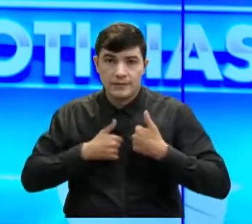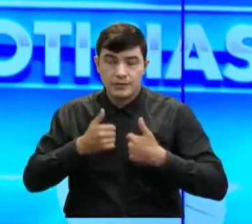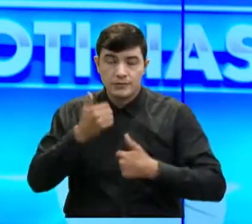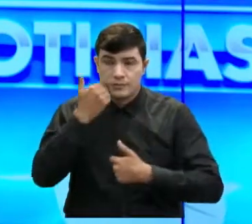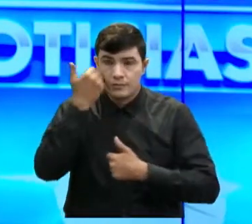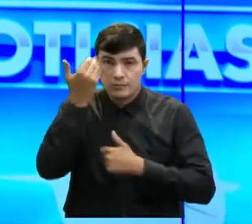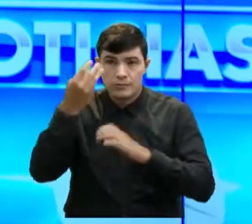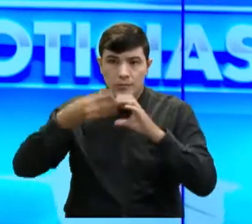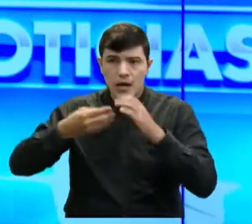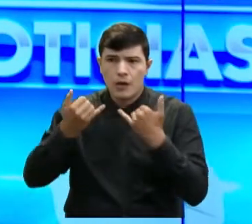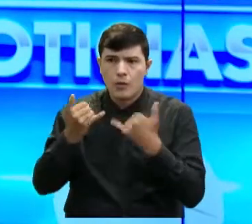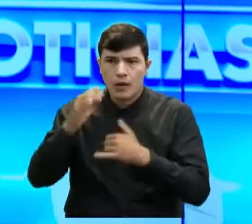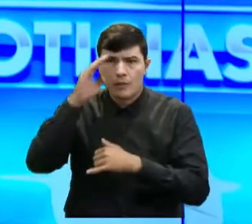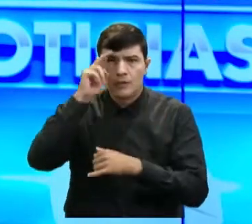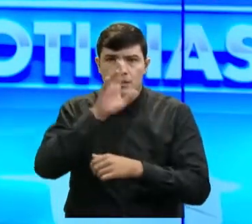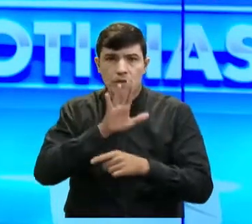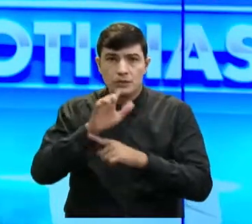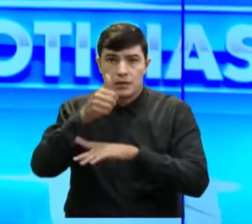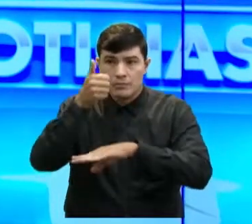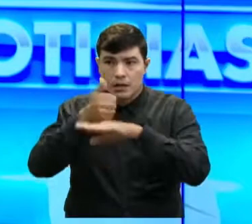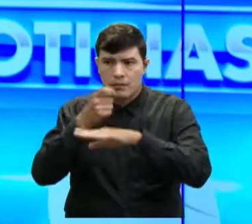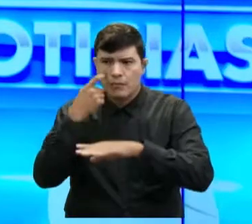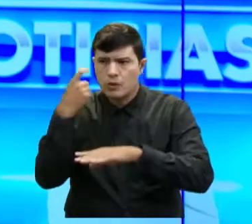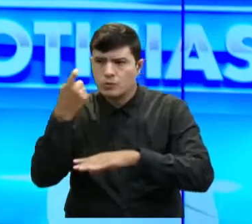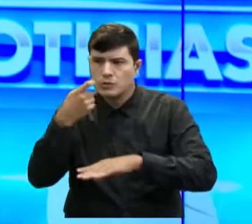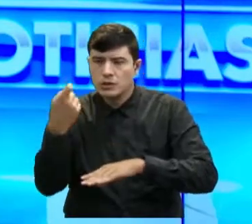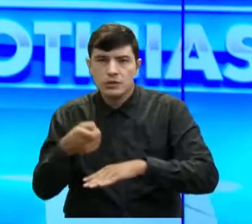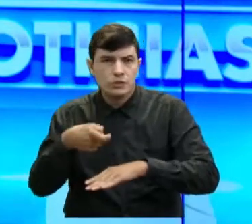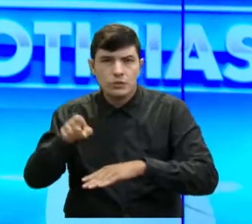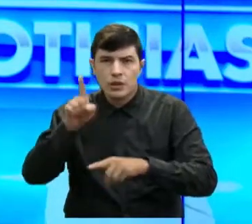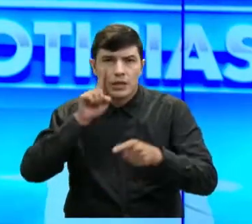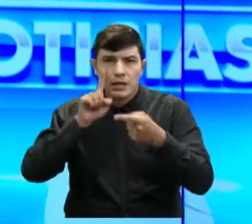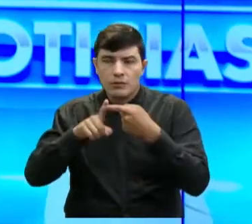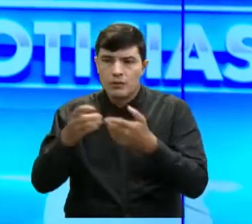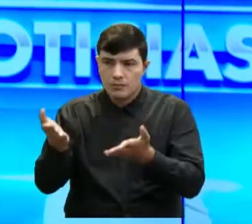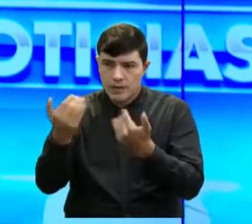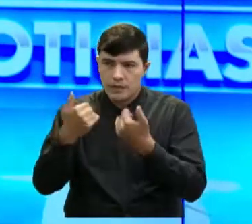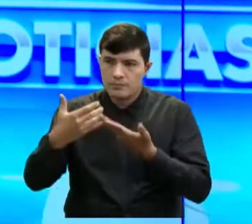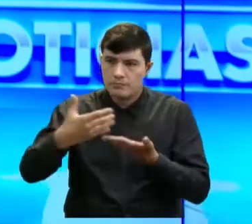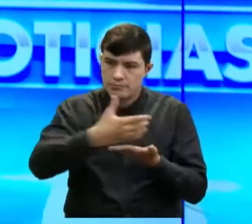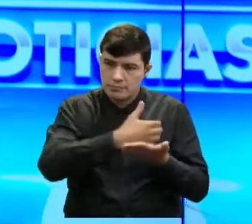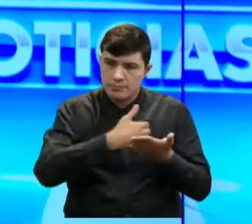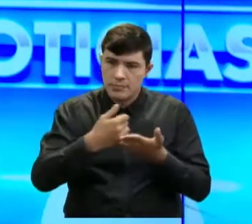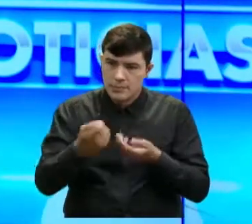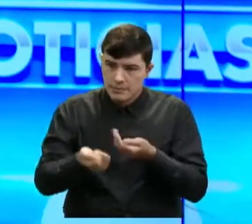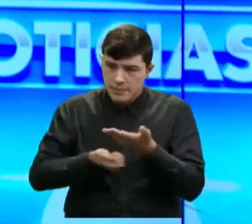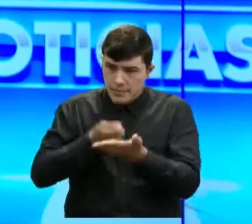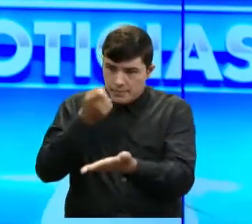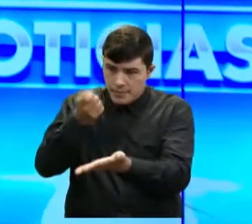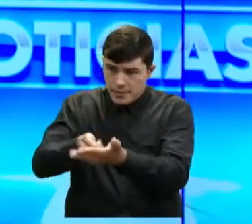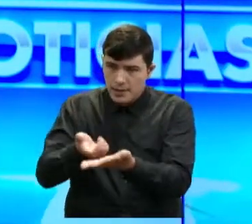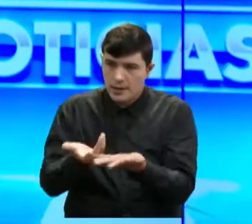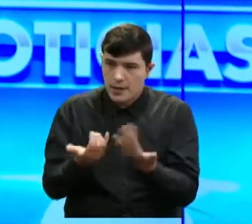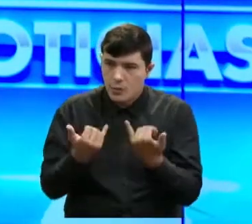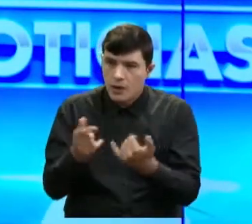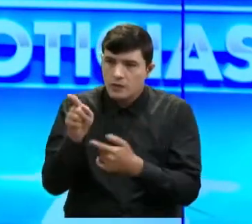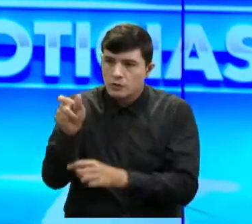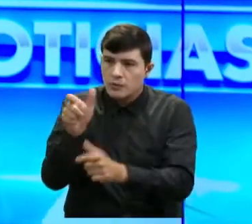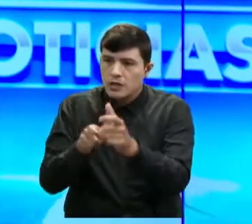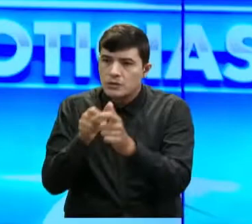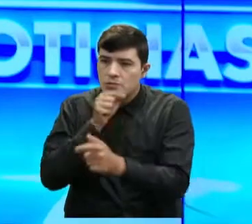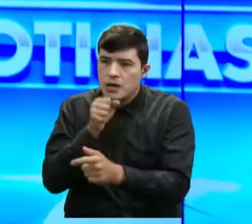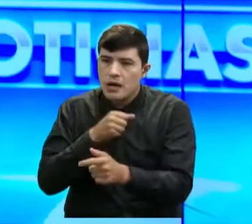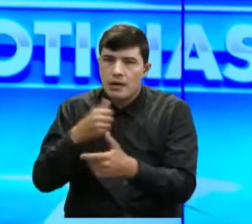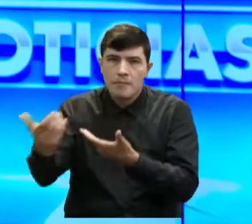son buscadas por las autoridades de este municipio esto con el fin de que se acerquen a reclamar su subsidio pues a la fecha no lo han hecho y están a punto de